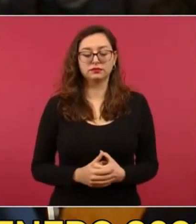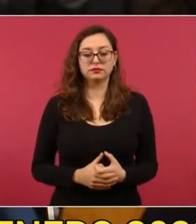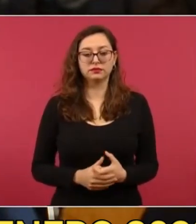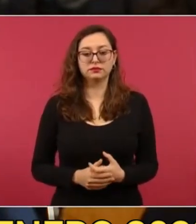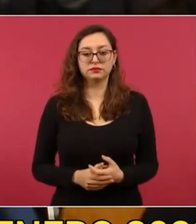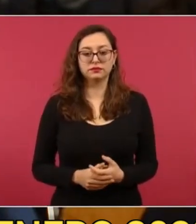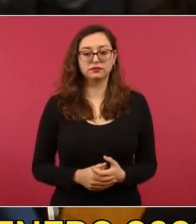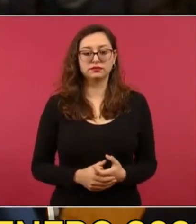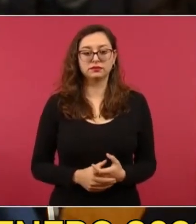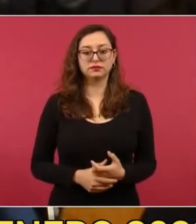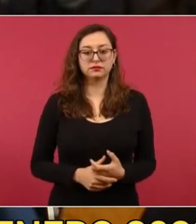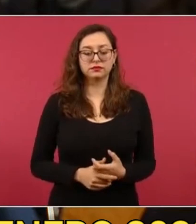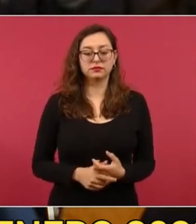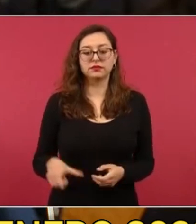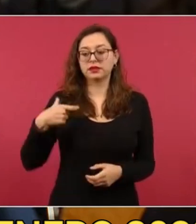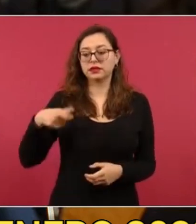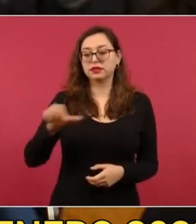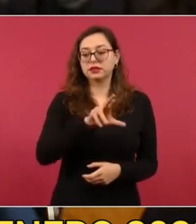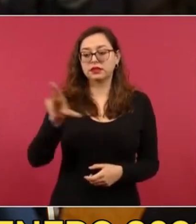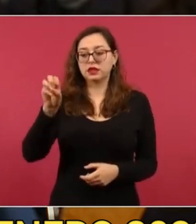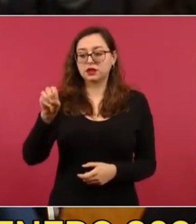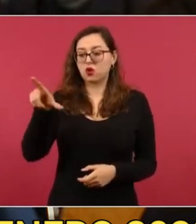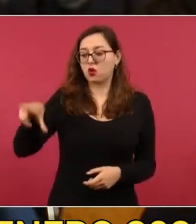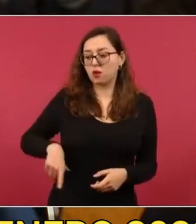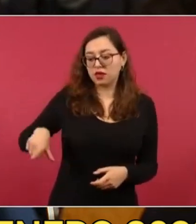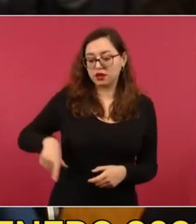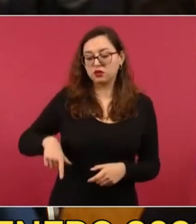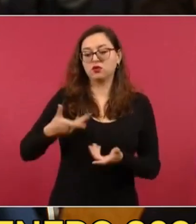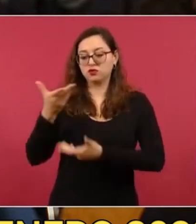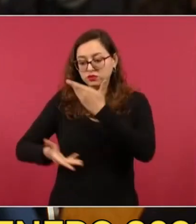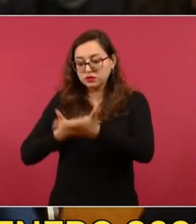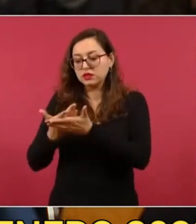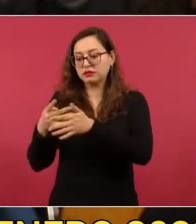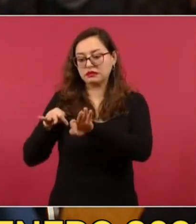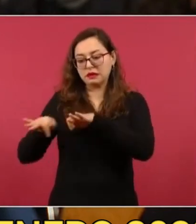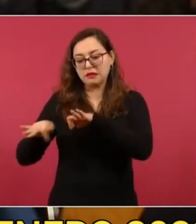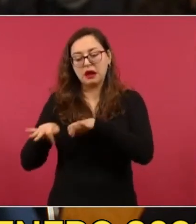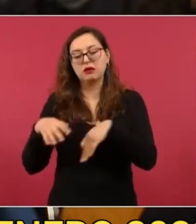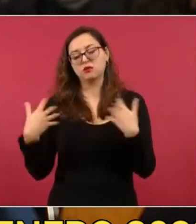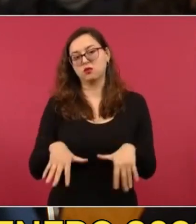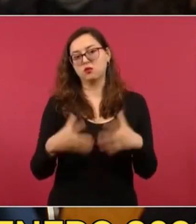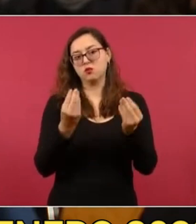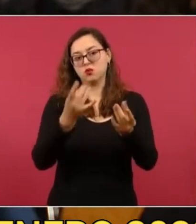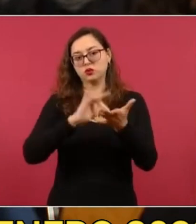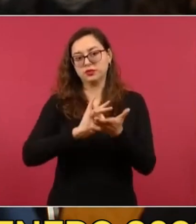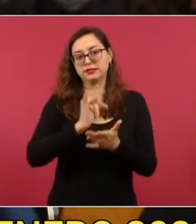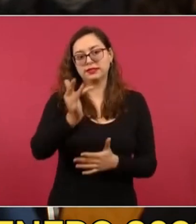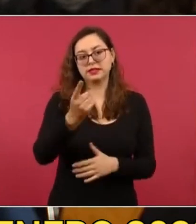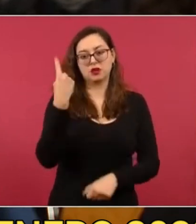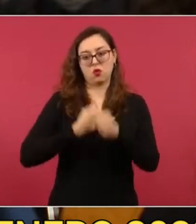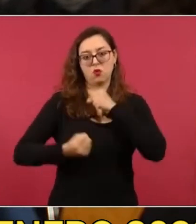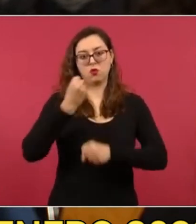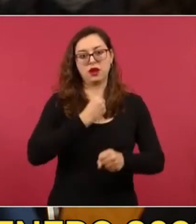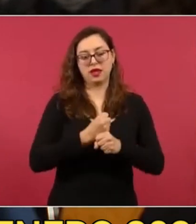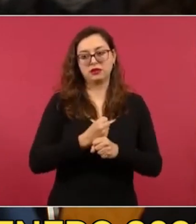los trabajadores del Estado de Quintana Roo pues también le agradecen a usted la intervención de su gobierno el año pasado para hacer